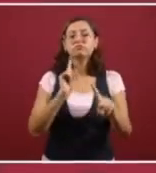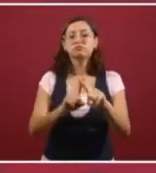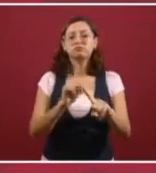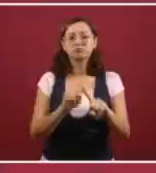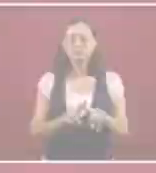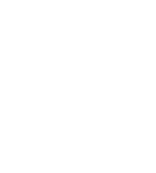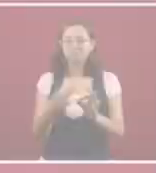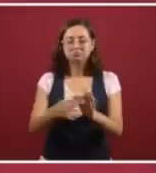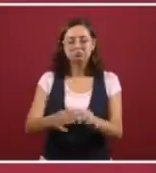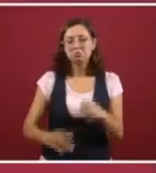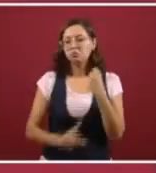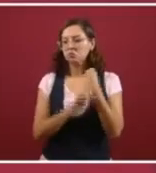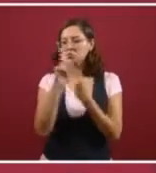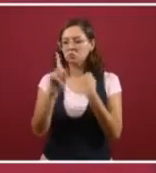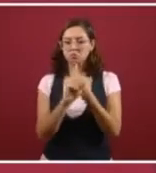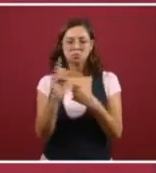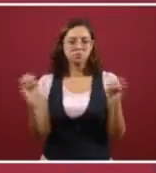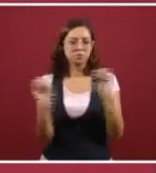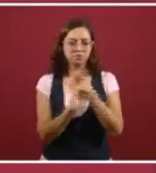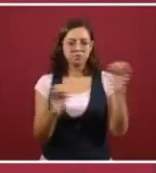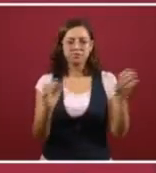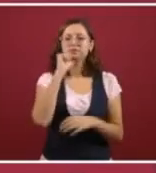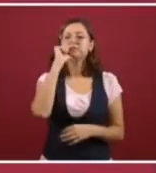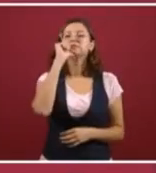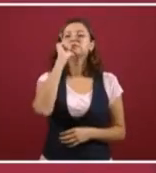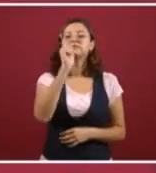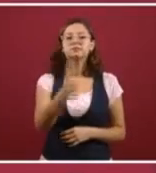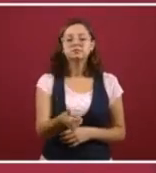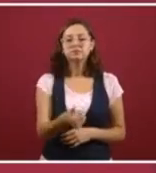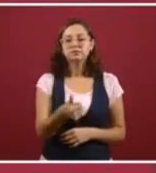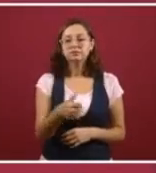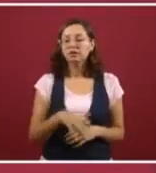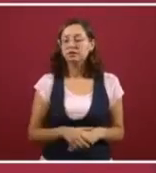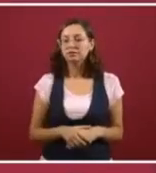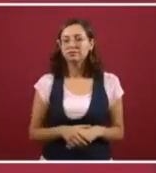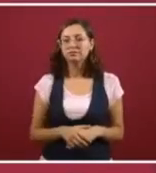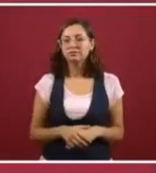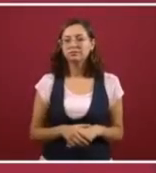la República, aún con recesión